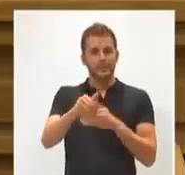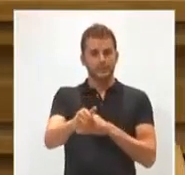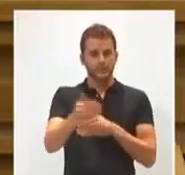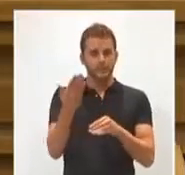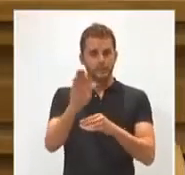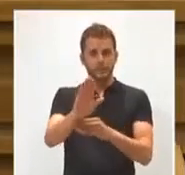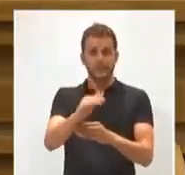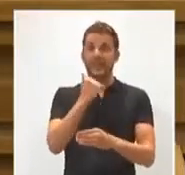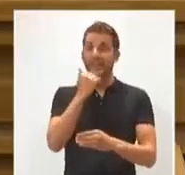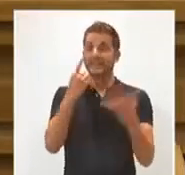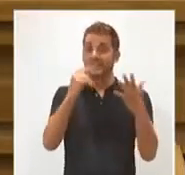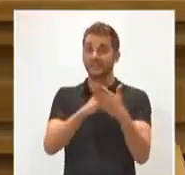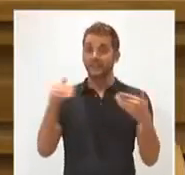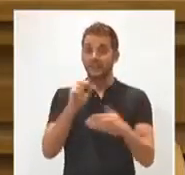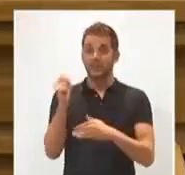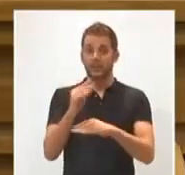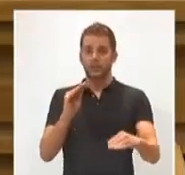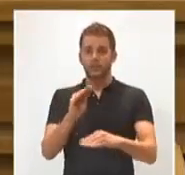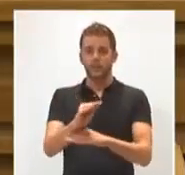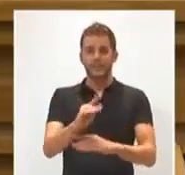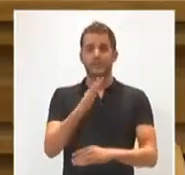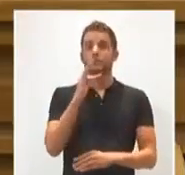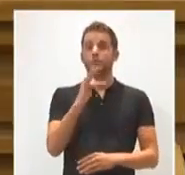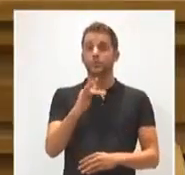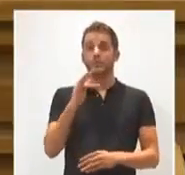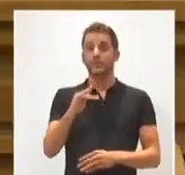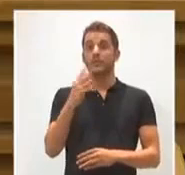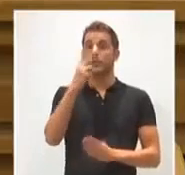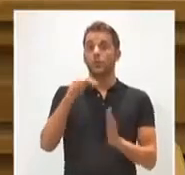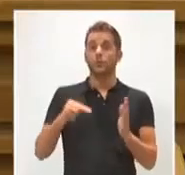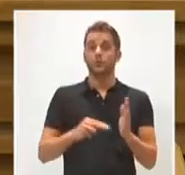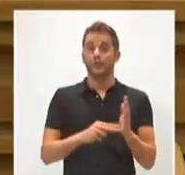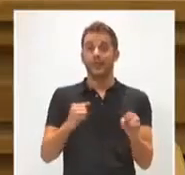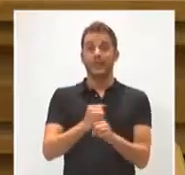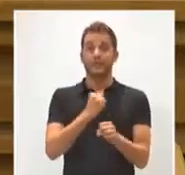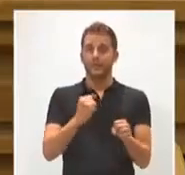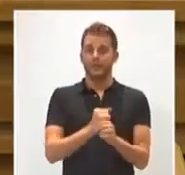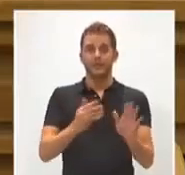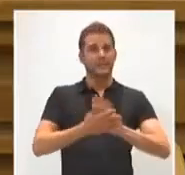son casi seis millones de euros que va a afectar a 2.000 empleos a 2.000 mujeres